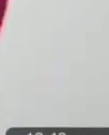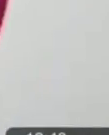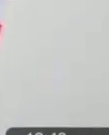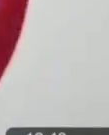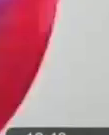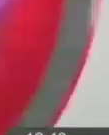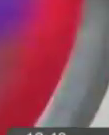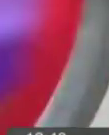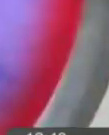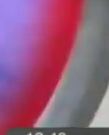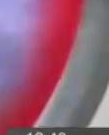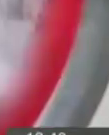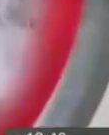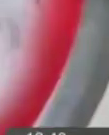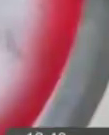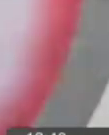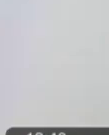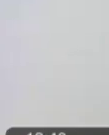mar.